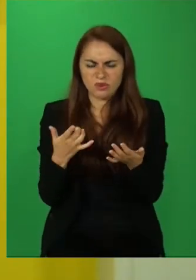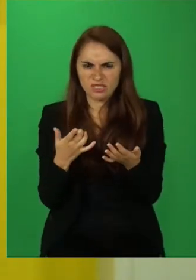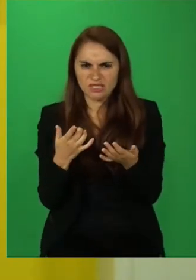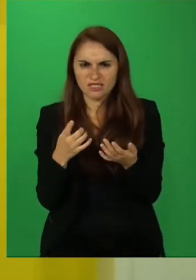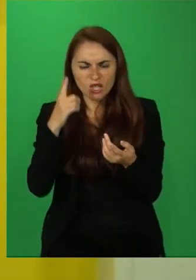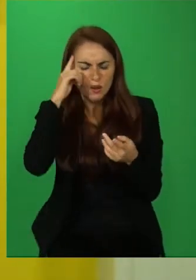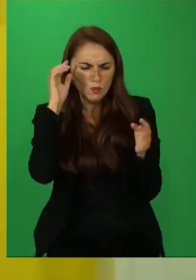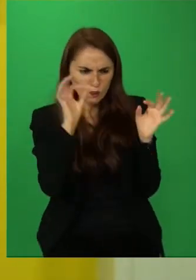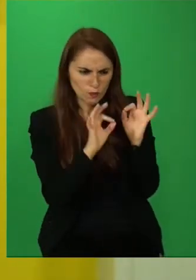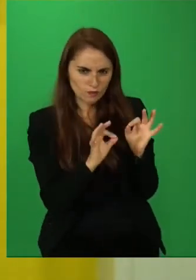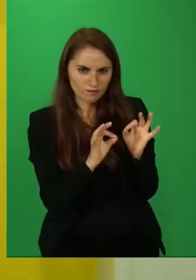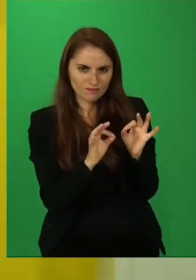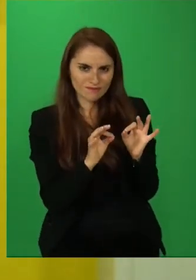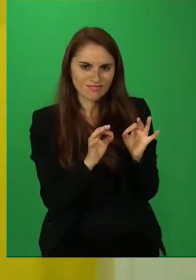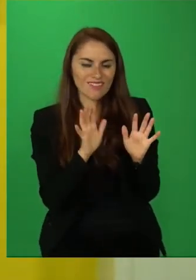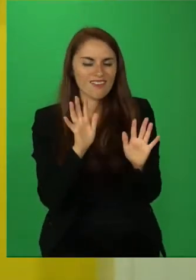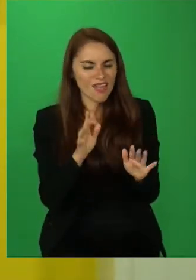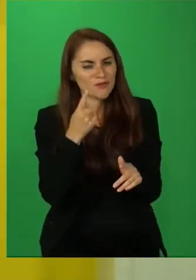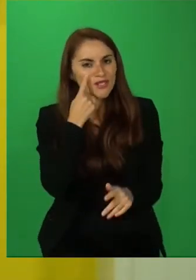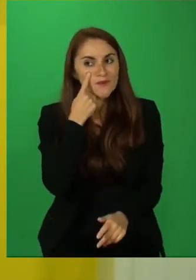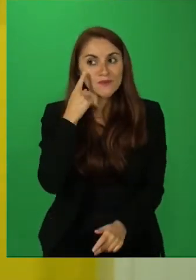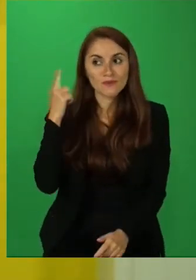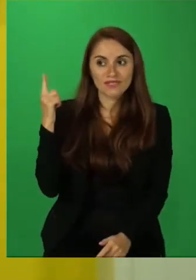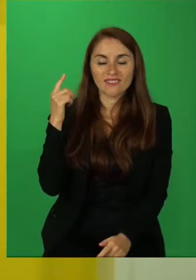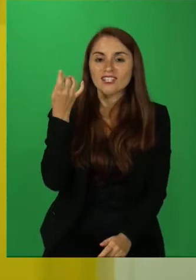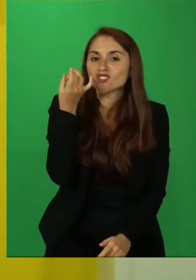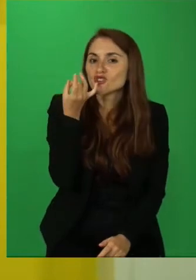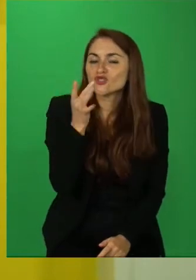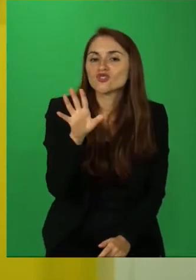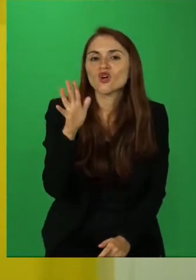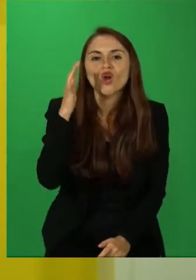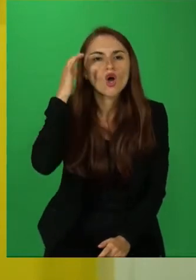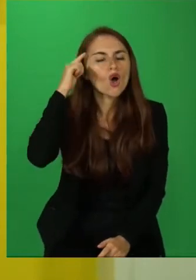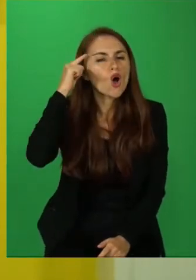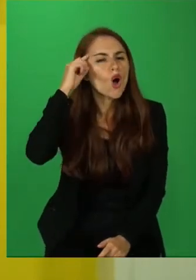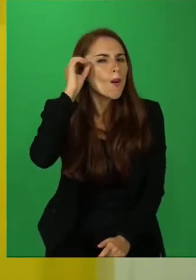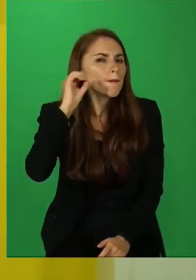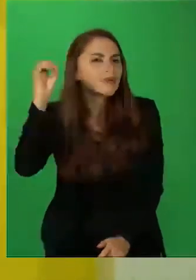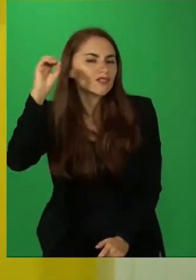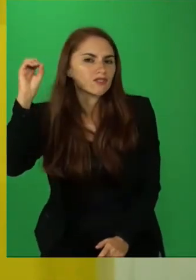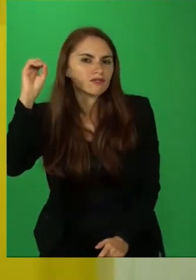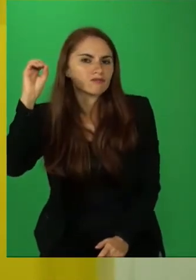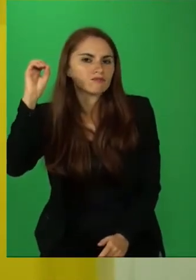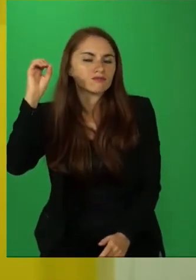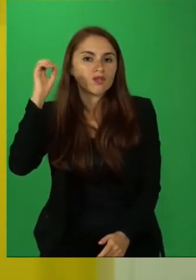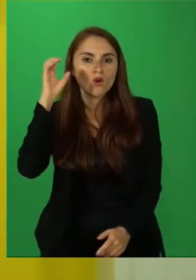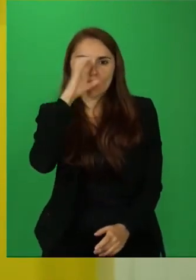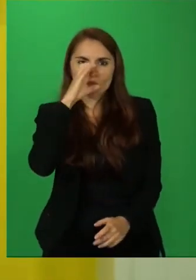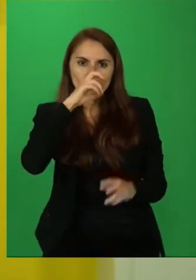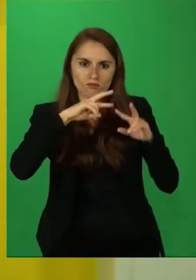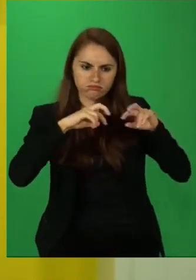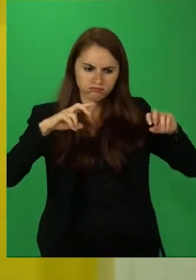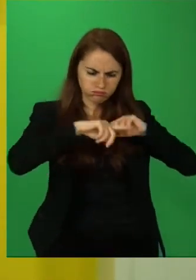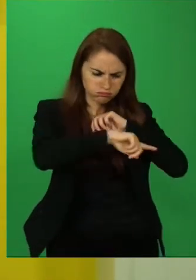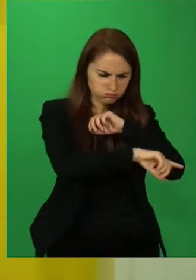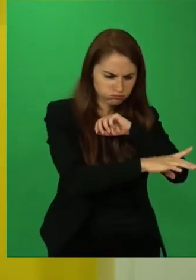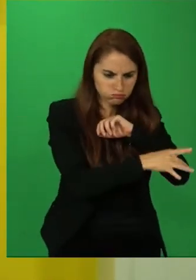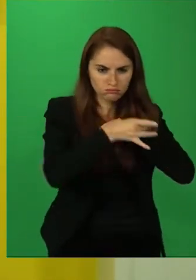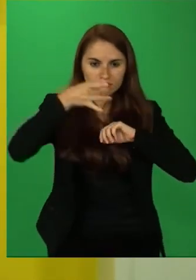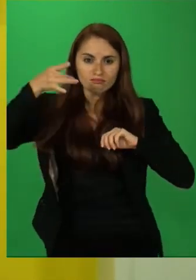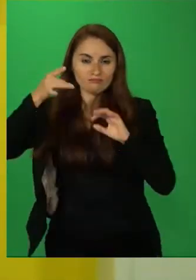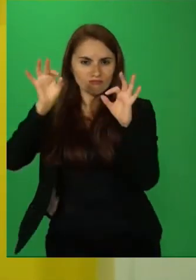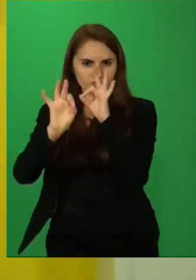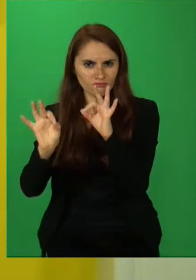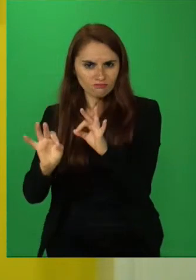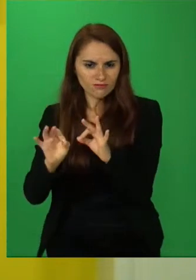su punto de vista. No se apoya de fuentes confiables o argumentos sólidos, ni siquiera cita a algún experto en